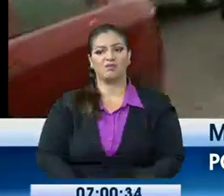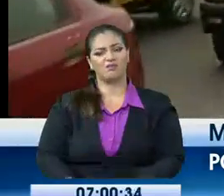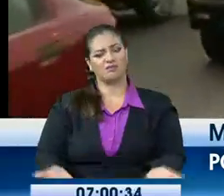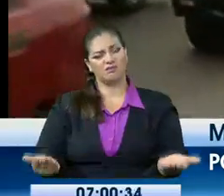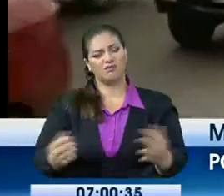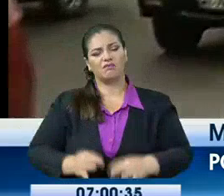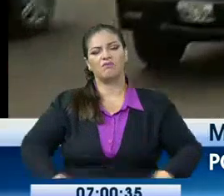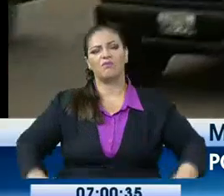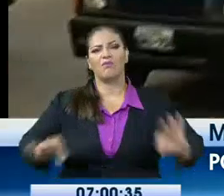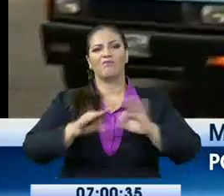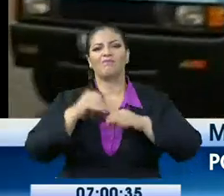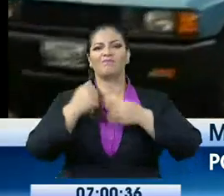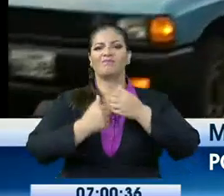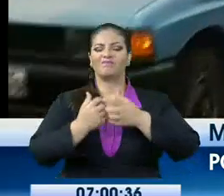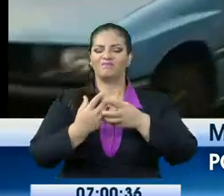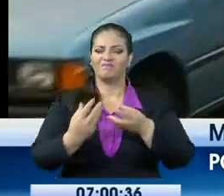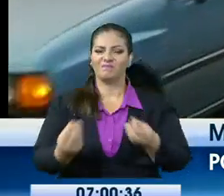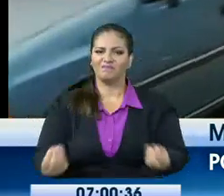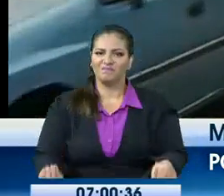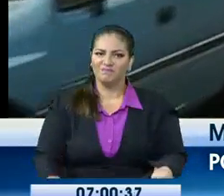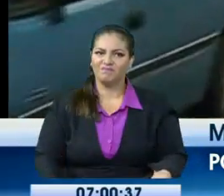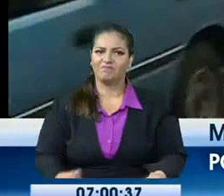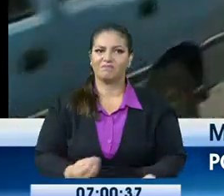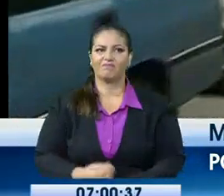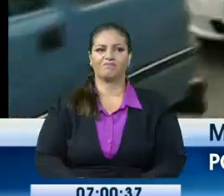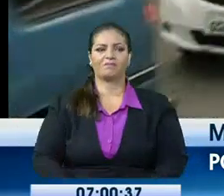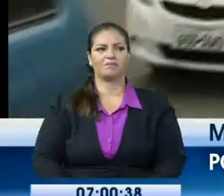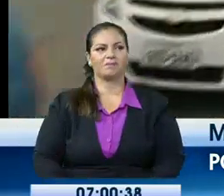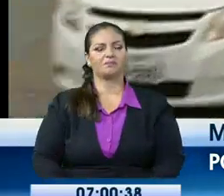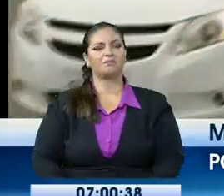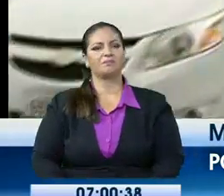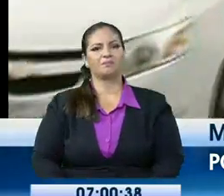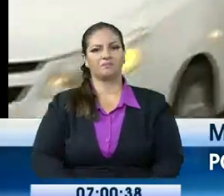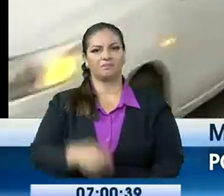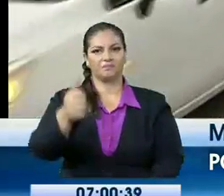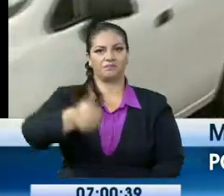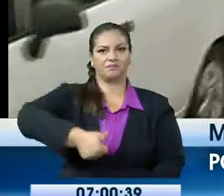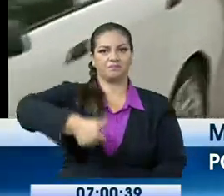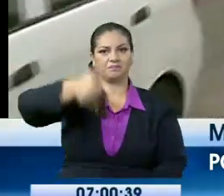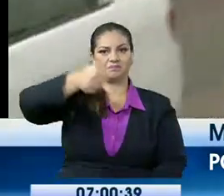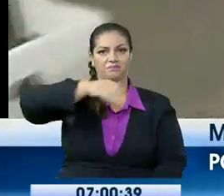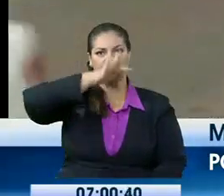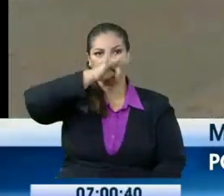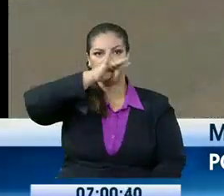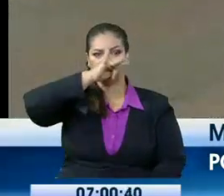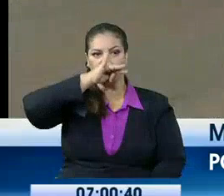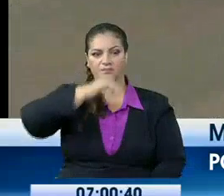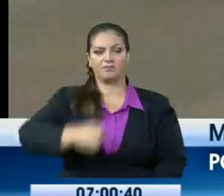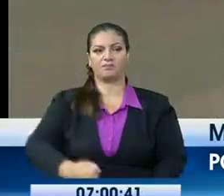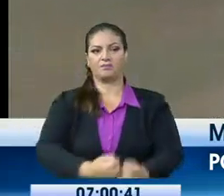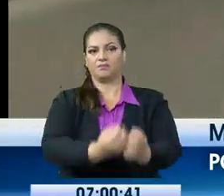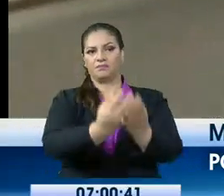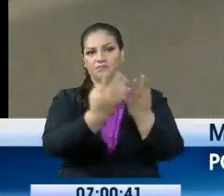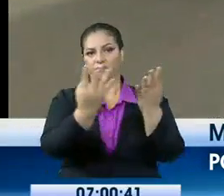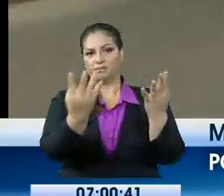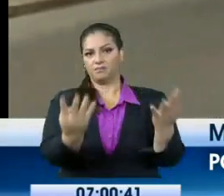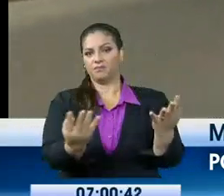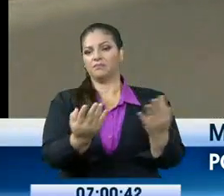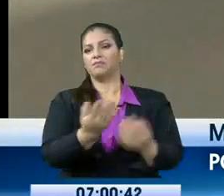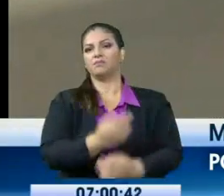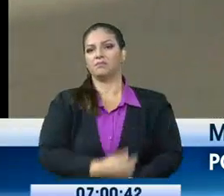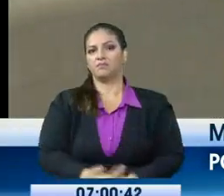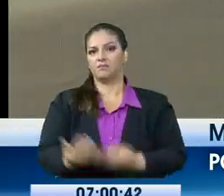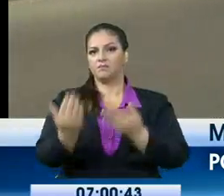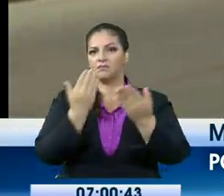el diálogo entre los miembros, autoridades de la autoridad de tránsito, valga la redundancia, agentes de la